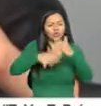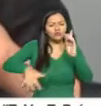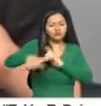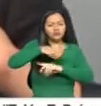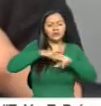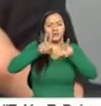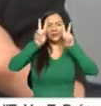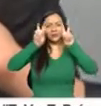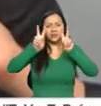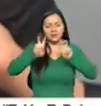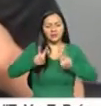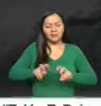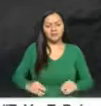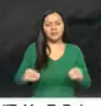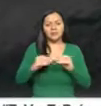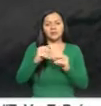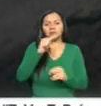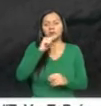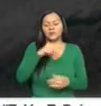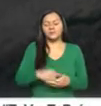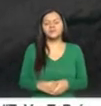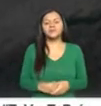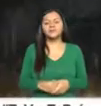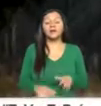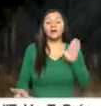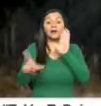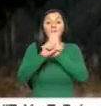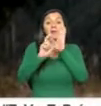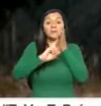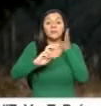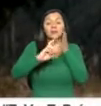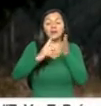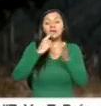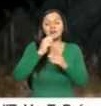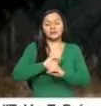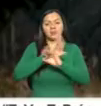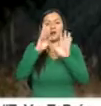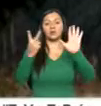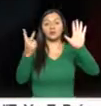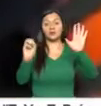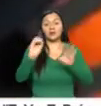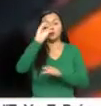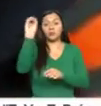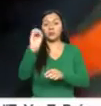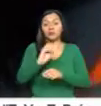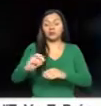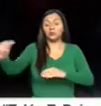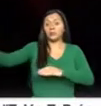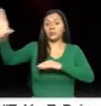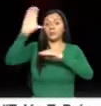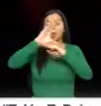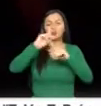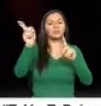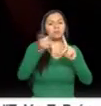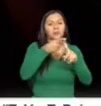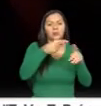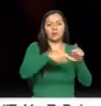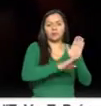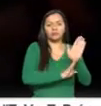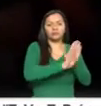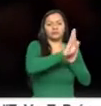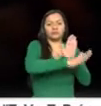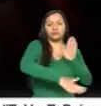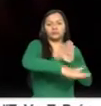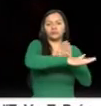temas que tengan que ver con medio ambiente y con agua. La ley de minería establece que el 70% de las regalías se deben destinar para el